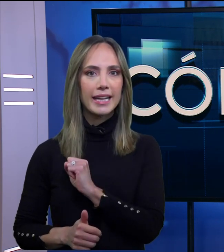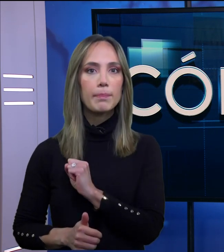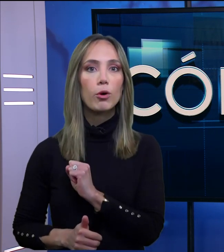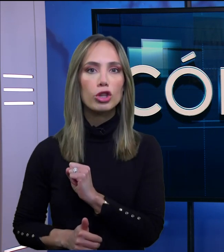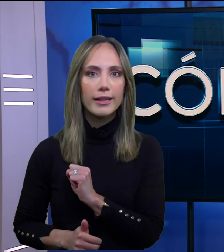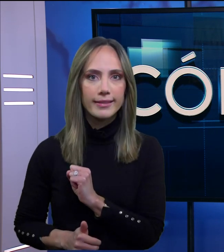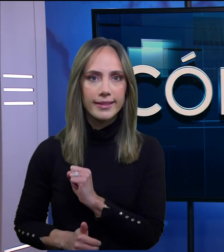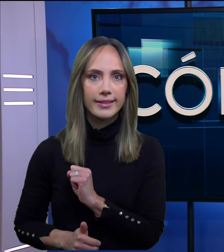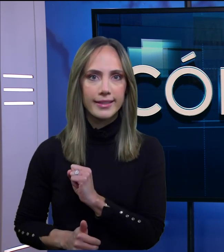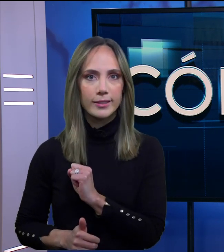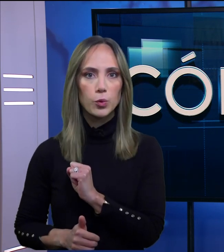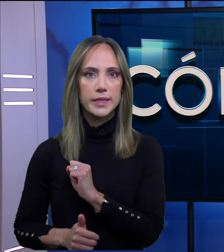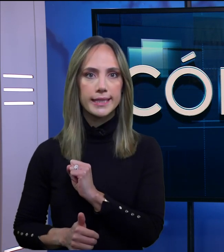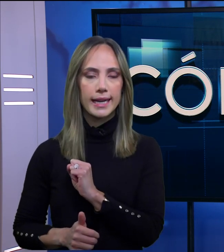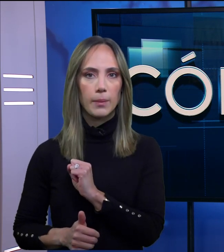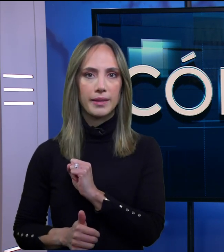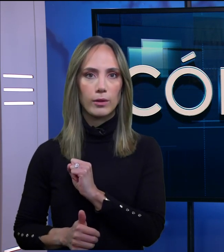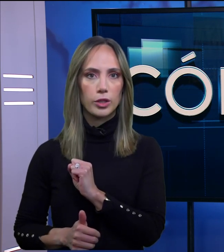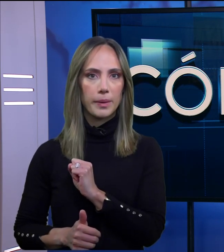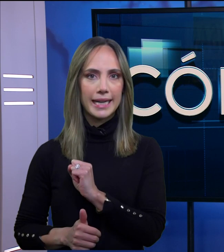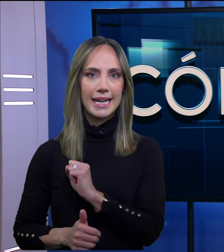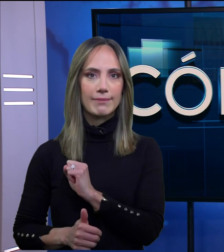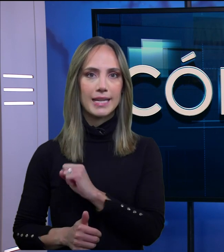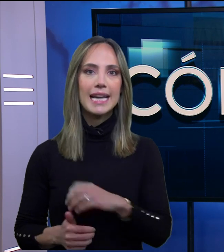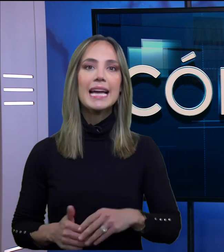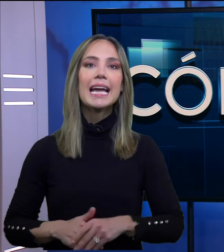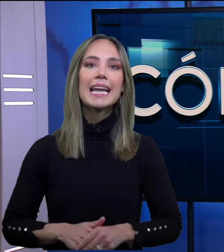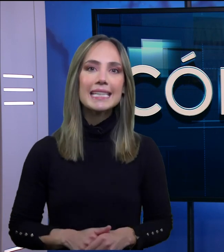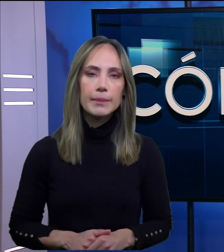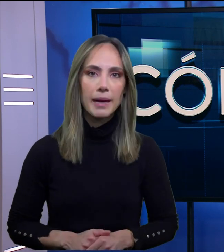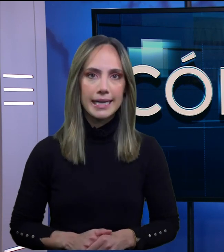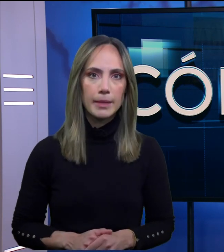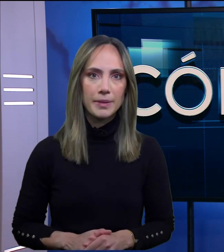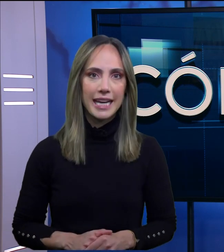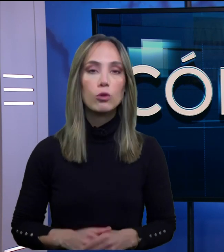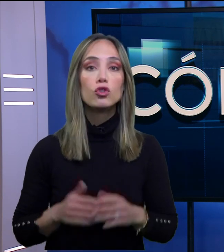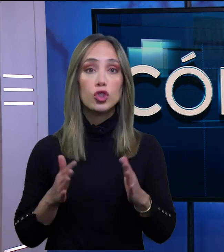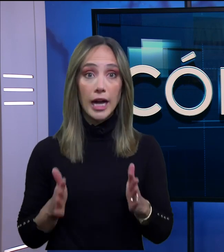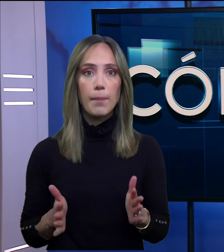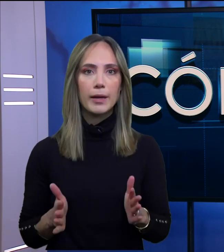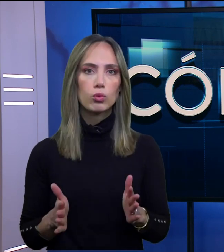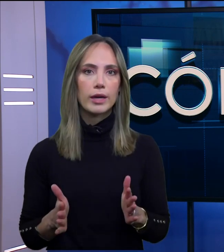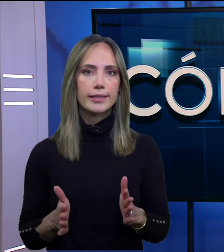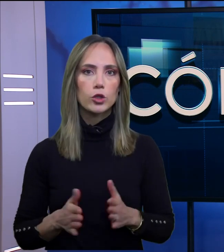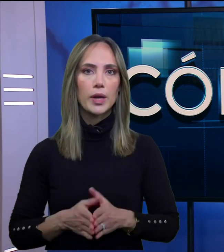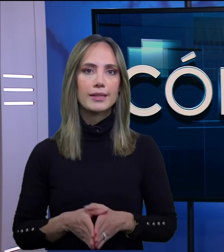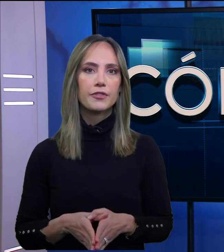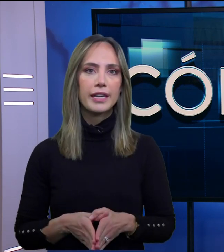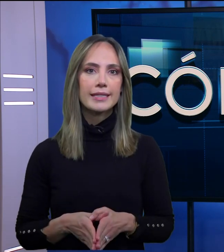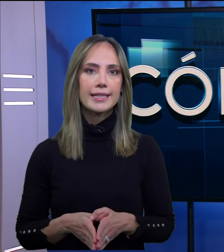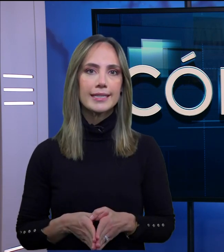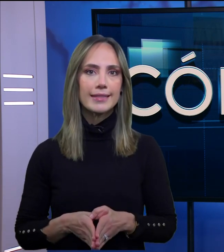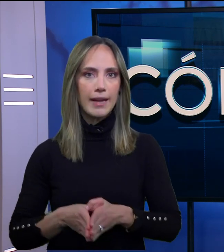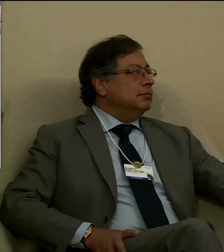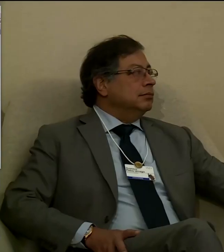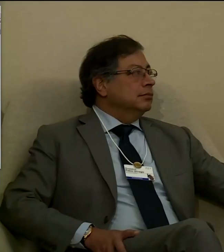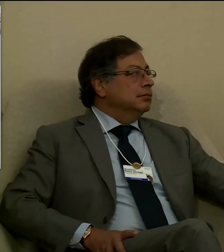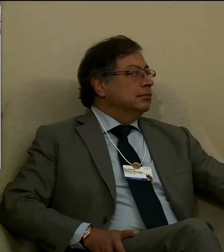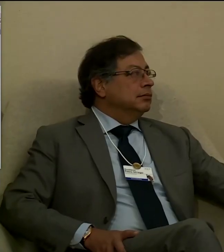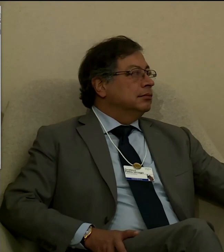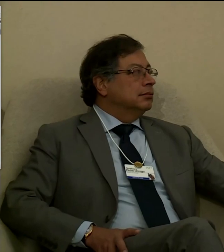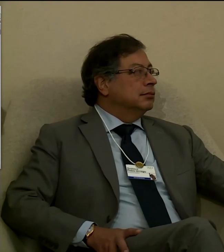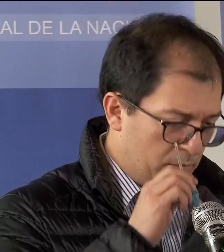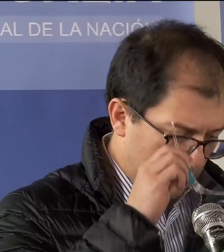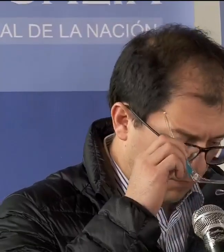una agenda importante detrás de su visita a la capital norteamericana. En ese país empezaron ya a preguntarse sobre las diferencias entre el